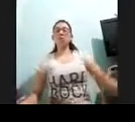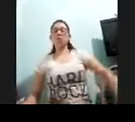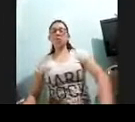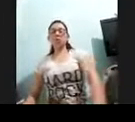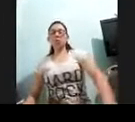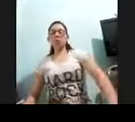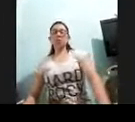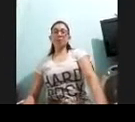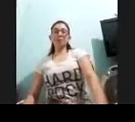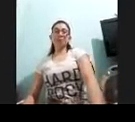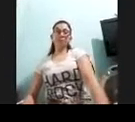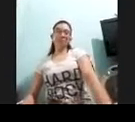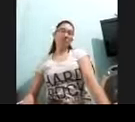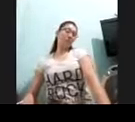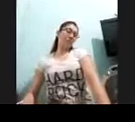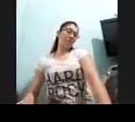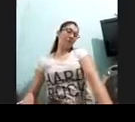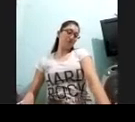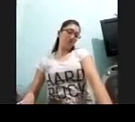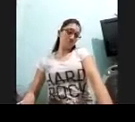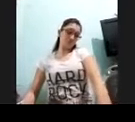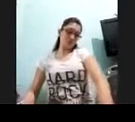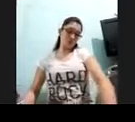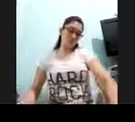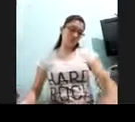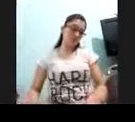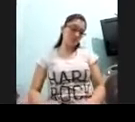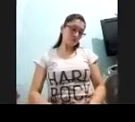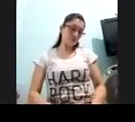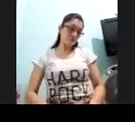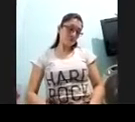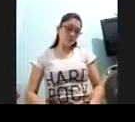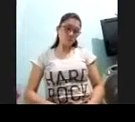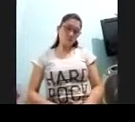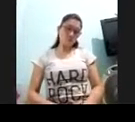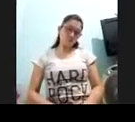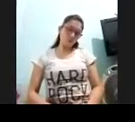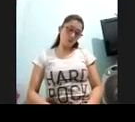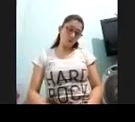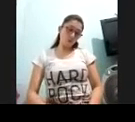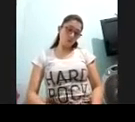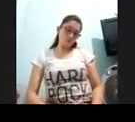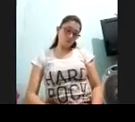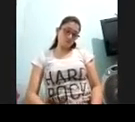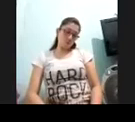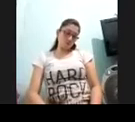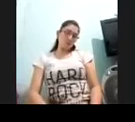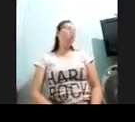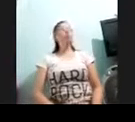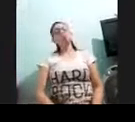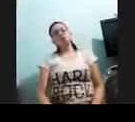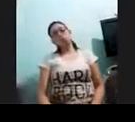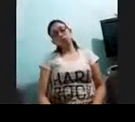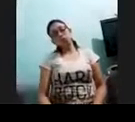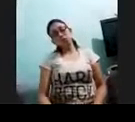ahorita vamos a ver la razón por la cual necesitamos aprenderlas nosotros a reconocerlas. Voy a empezar yo y